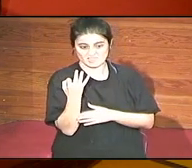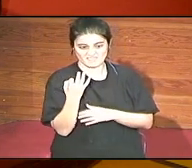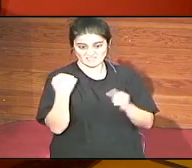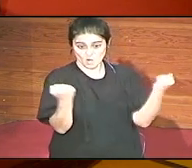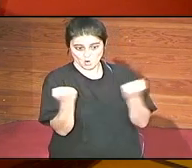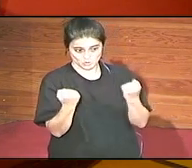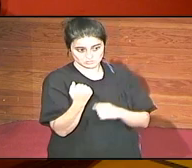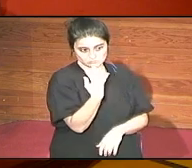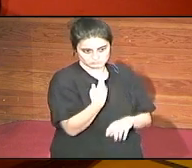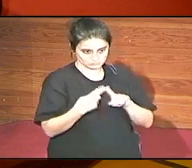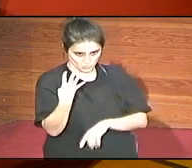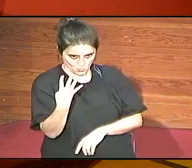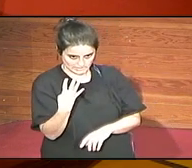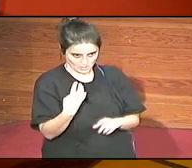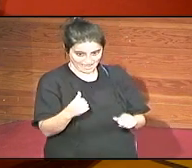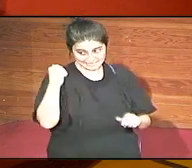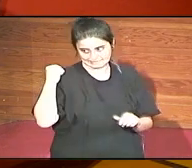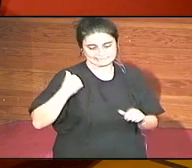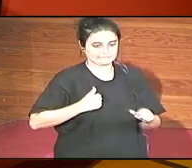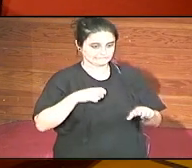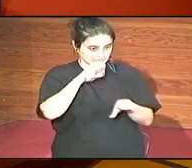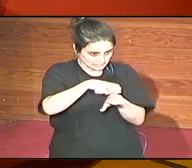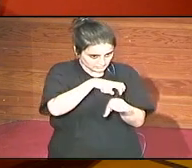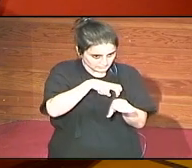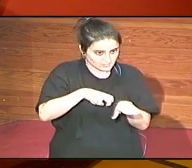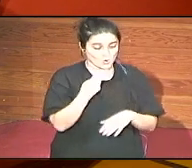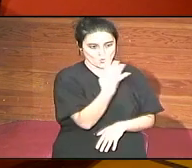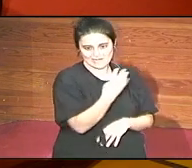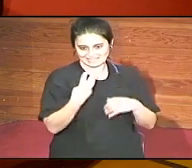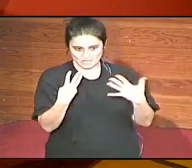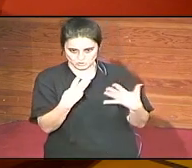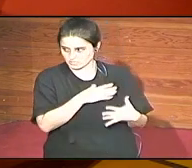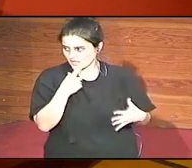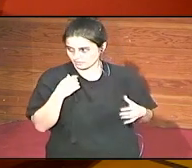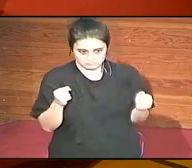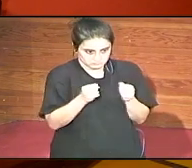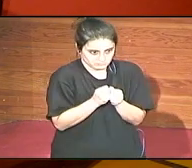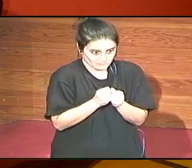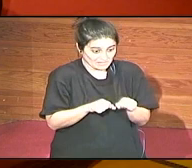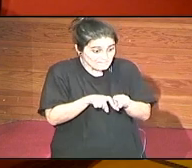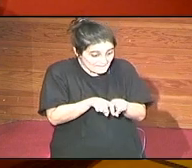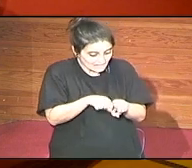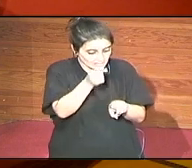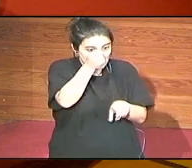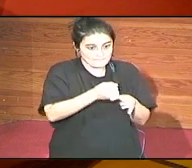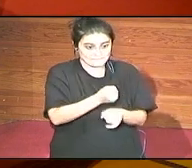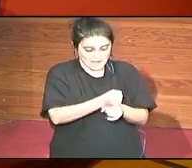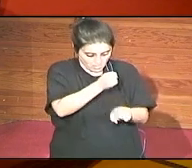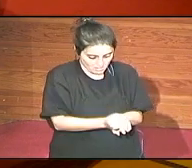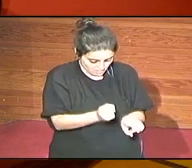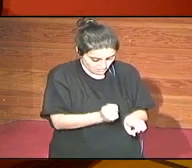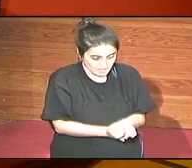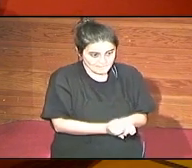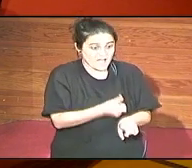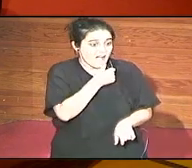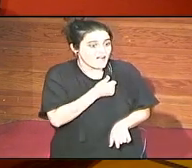con una pickup donde se suben más o menos 48 quiere decir que van a ser hechos de poner un palo entre las piernas para poderse aguantar en algún sitio no